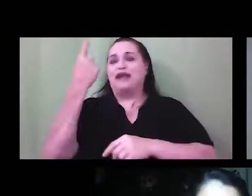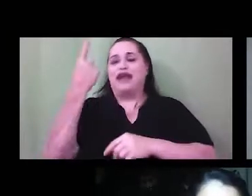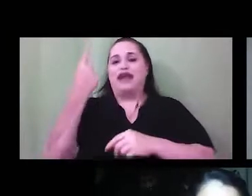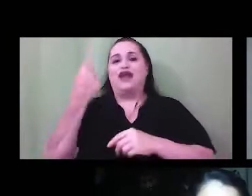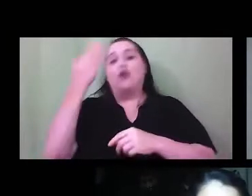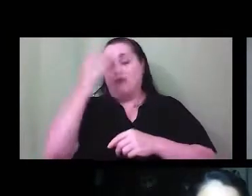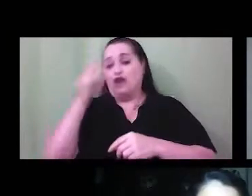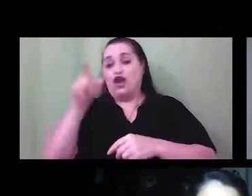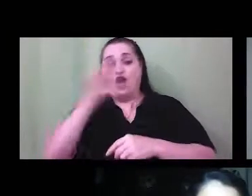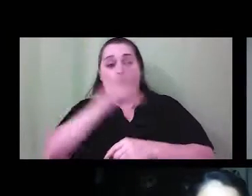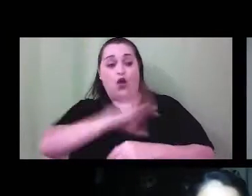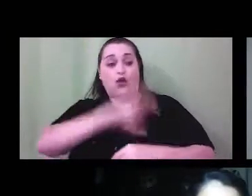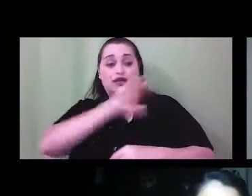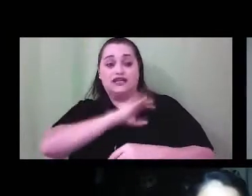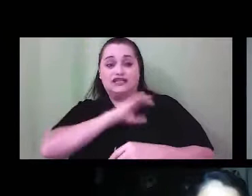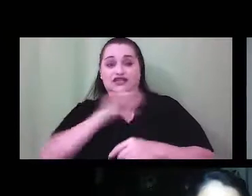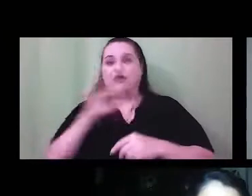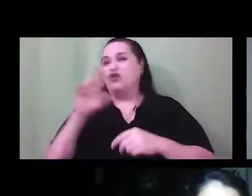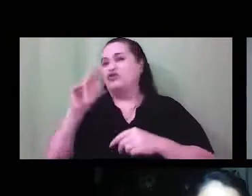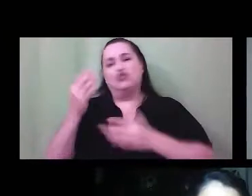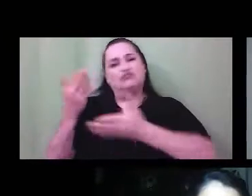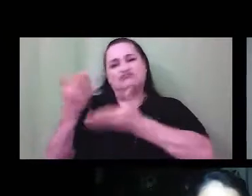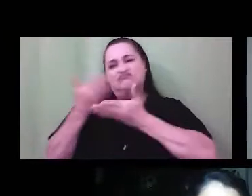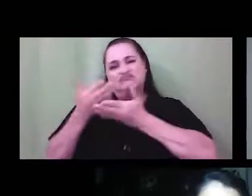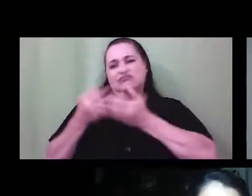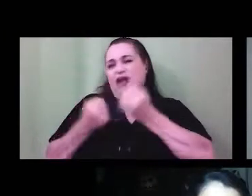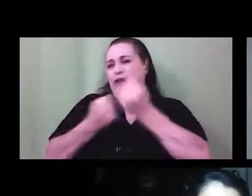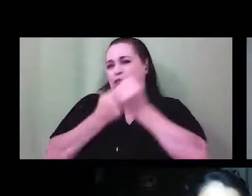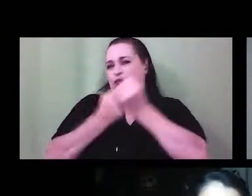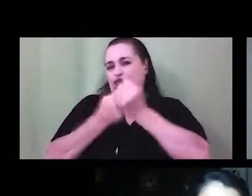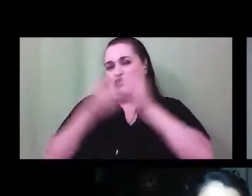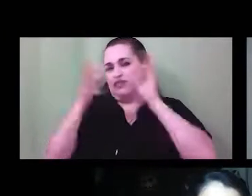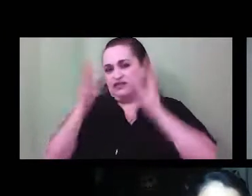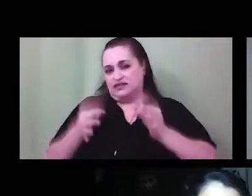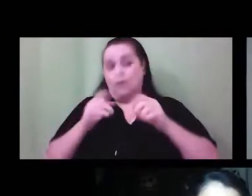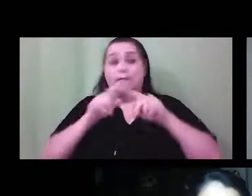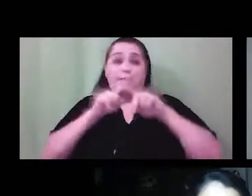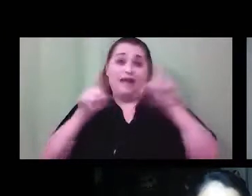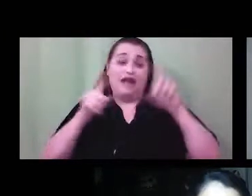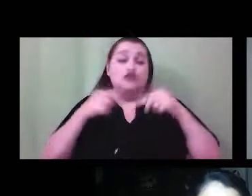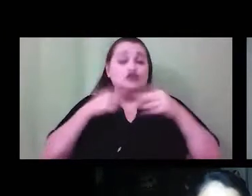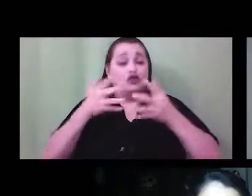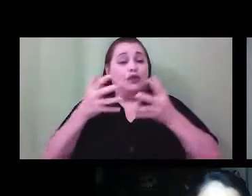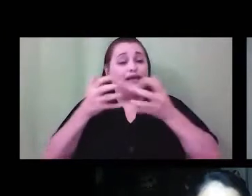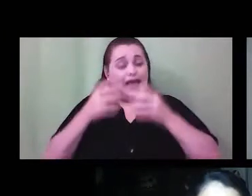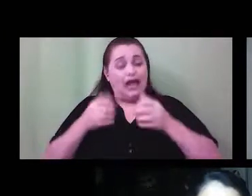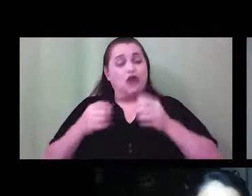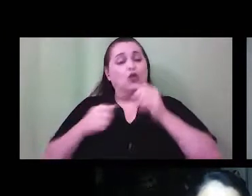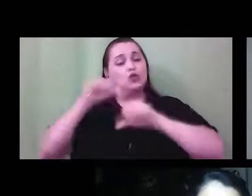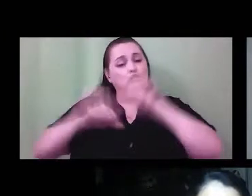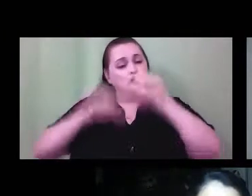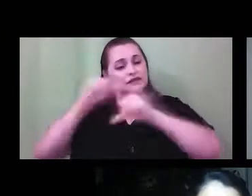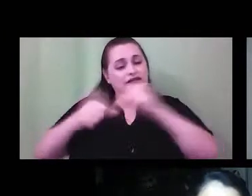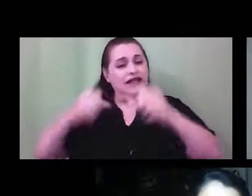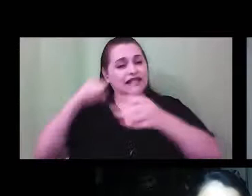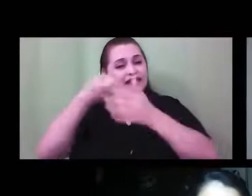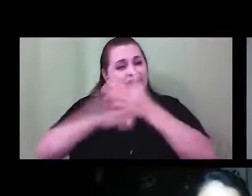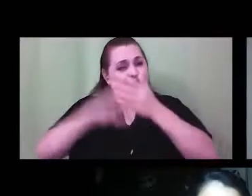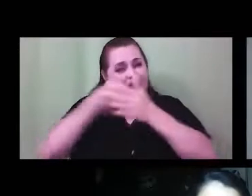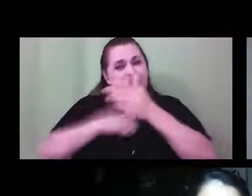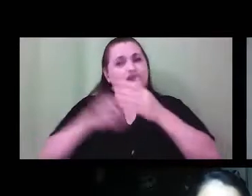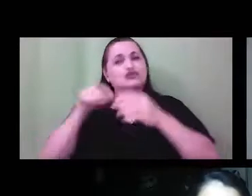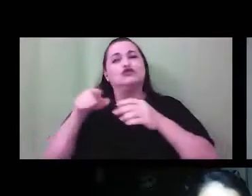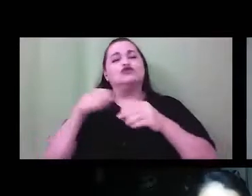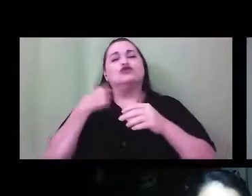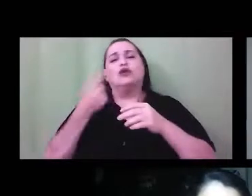su condición no he recibido mucho apoyo en la decisión, pero porque deseo luchar por sus derechos a una educación, por una integración y